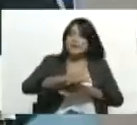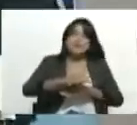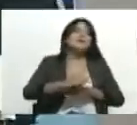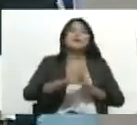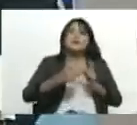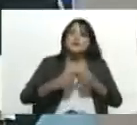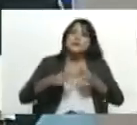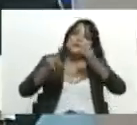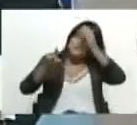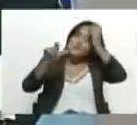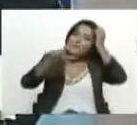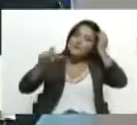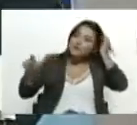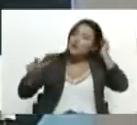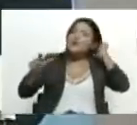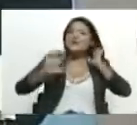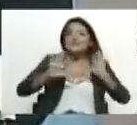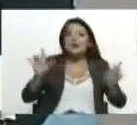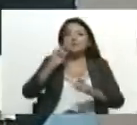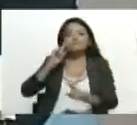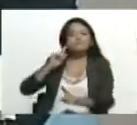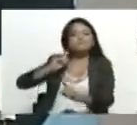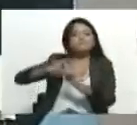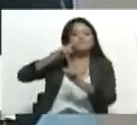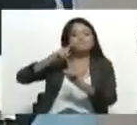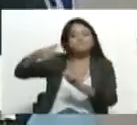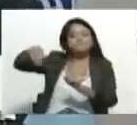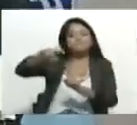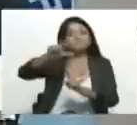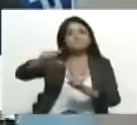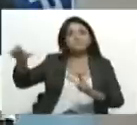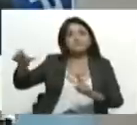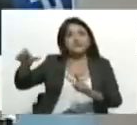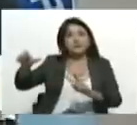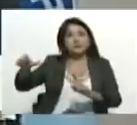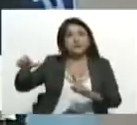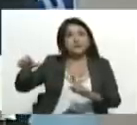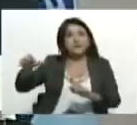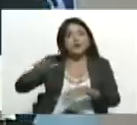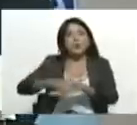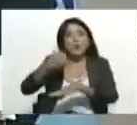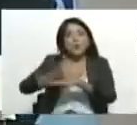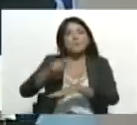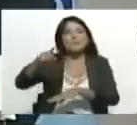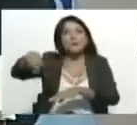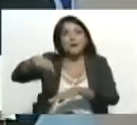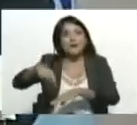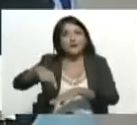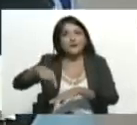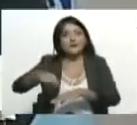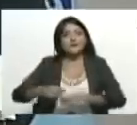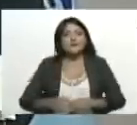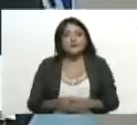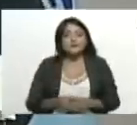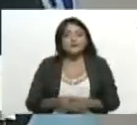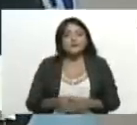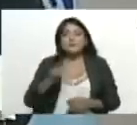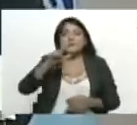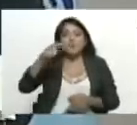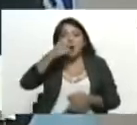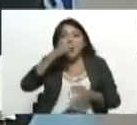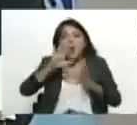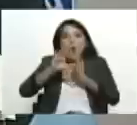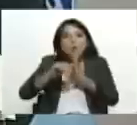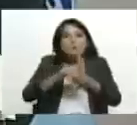señalada Así que es el colmo que los corruptos se